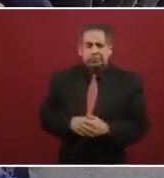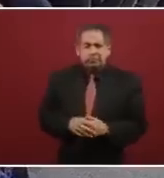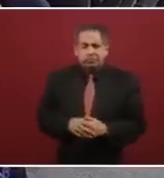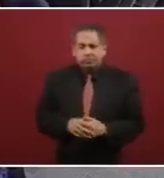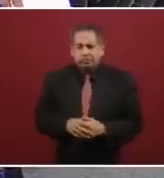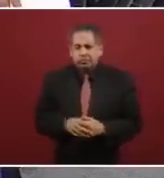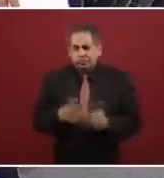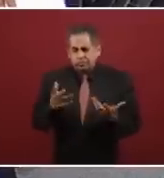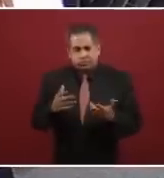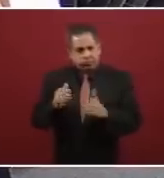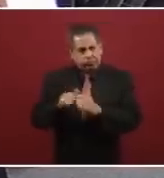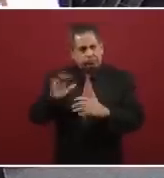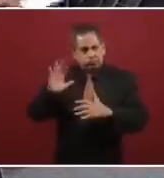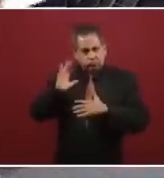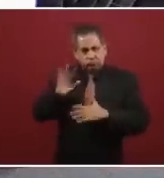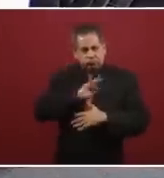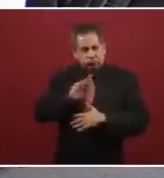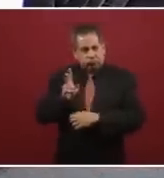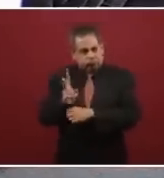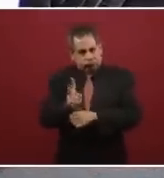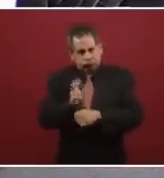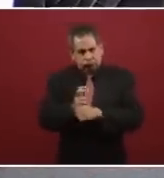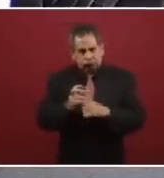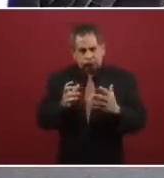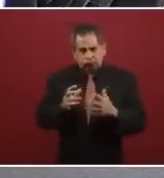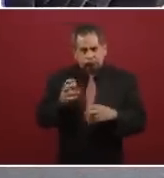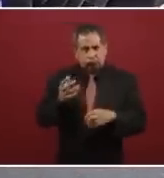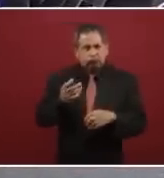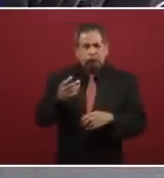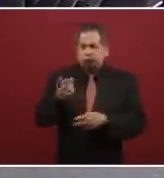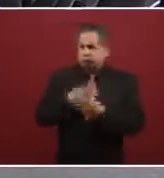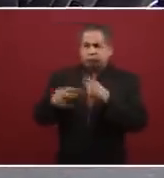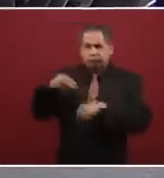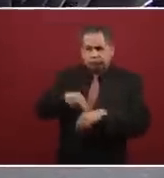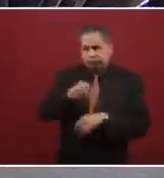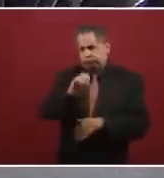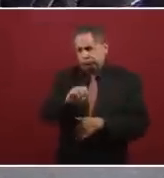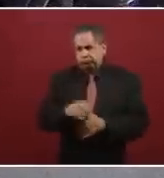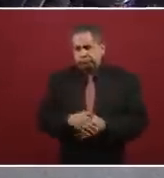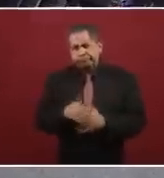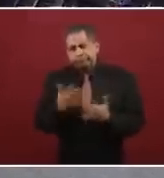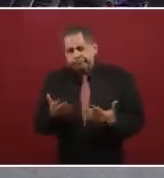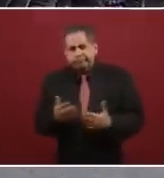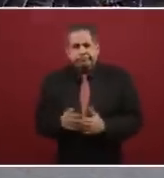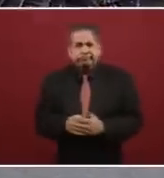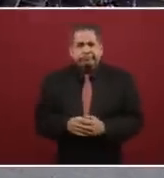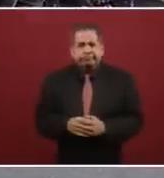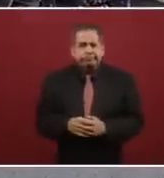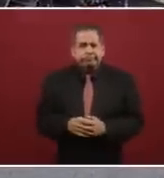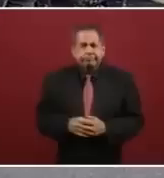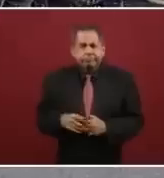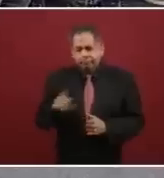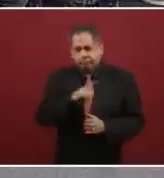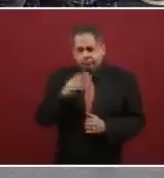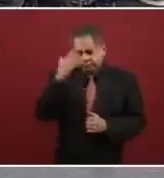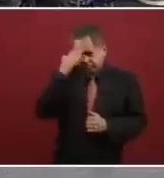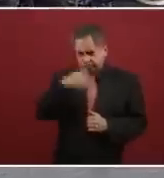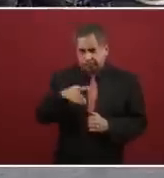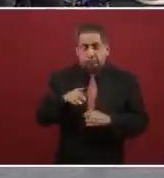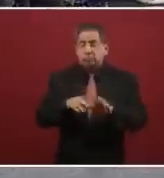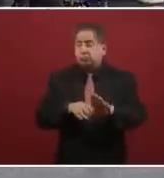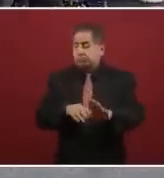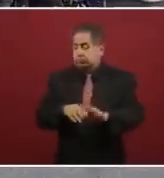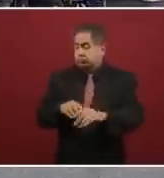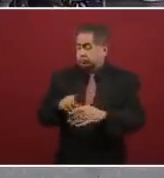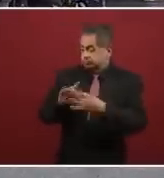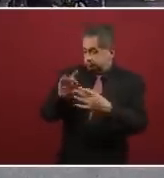entonces está el compromiso de que pueda usted invitar a los directores van a de aduanas. Estar aquí. Bueno, y usted sabe que los. Nada más que van a